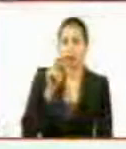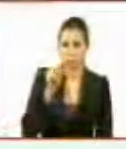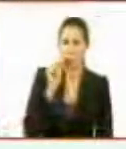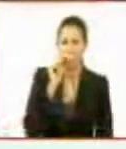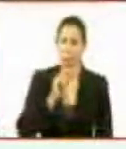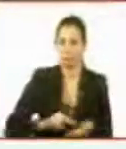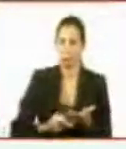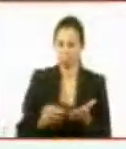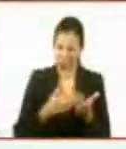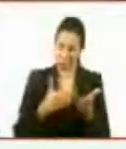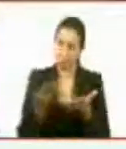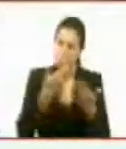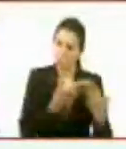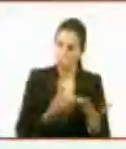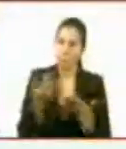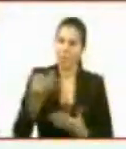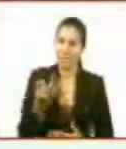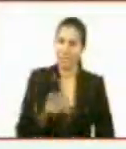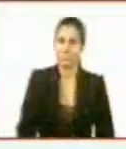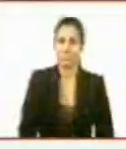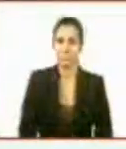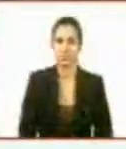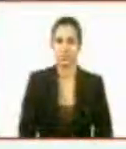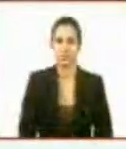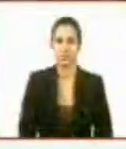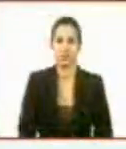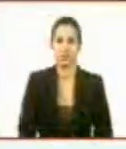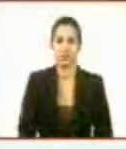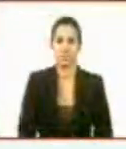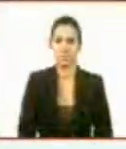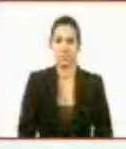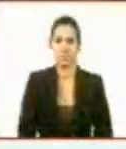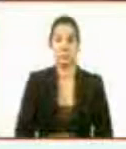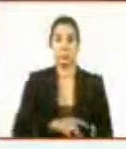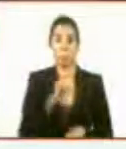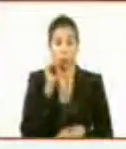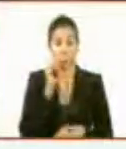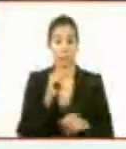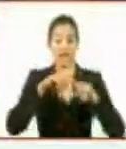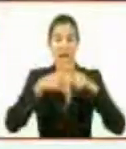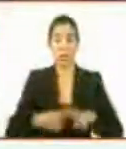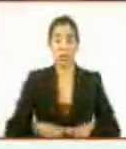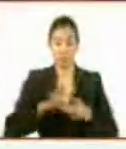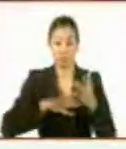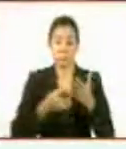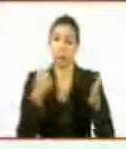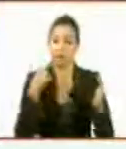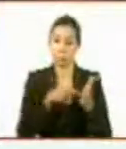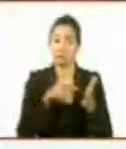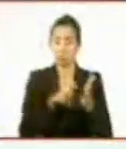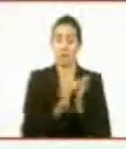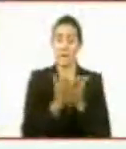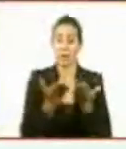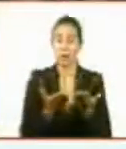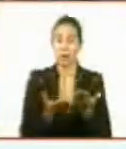Lean, leamos, estudiemos la verdad. Él hasta dejó los cálculos matemáticos.